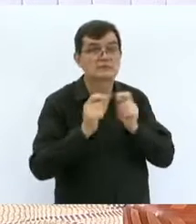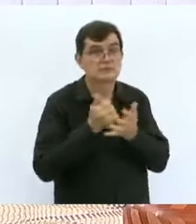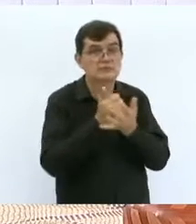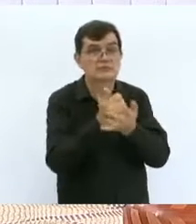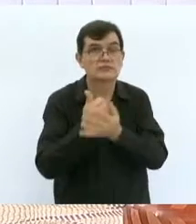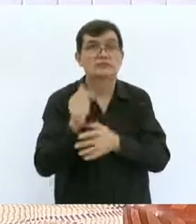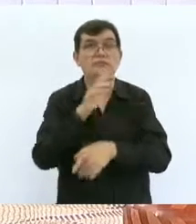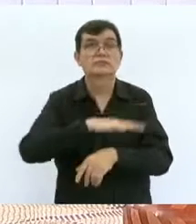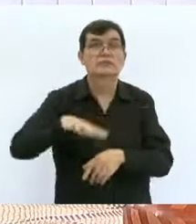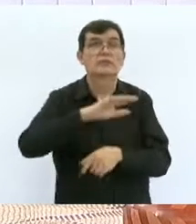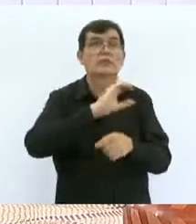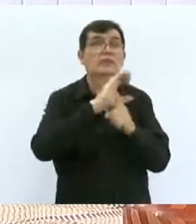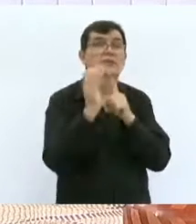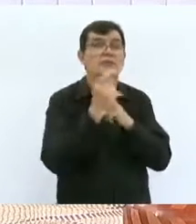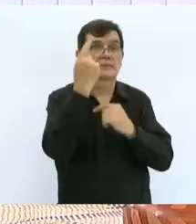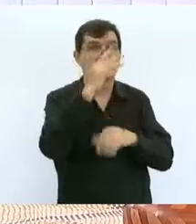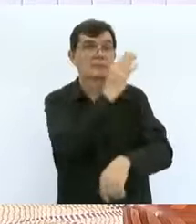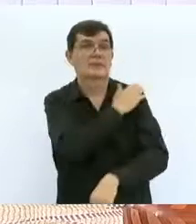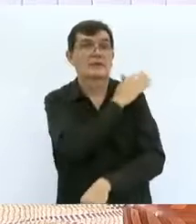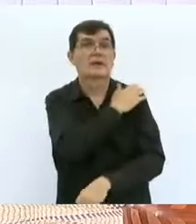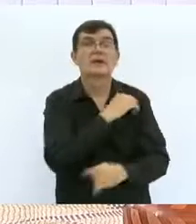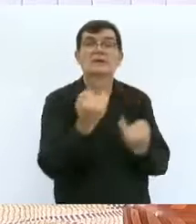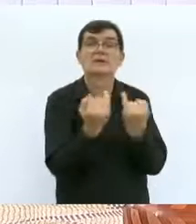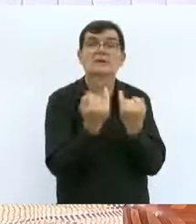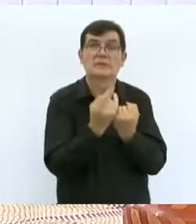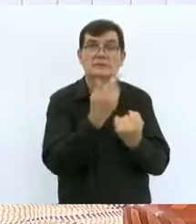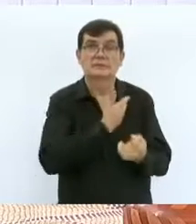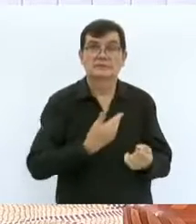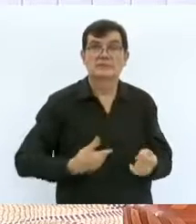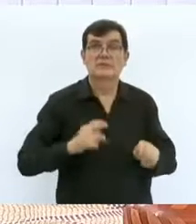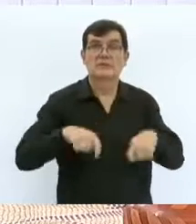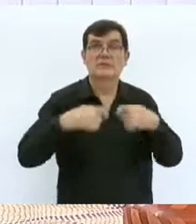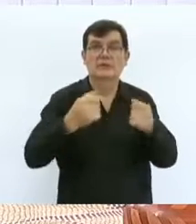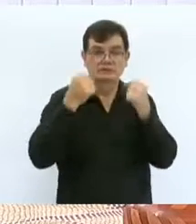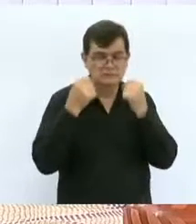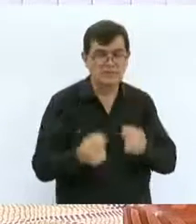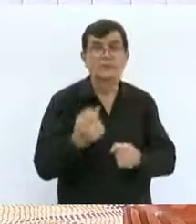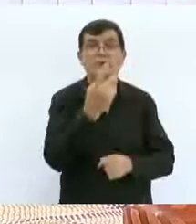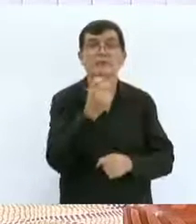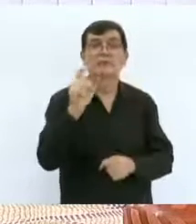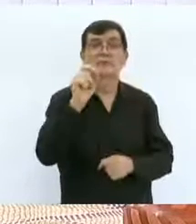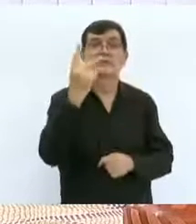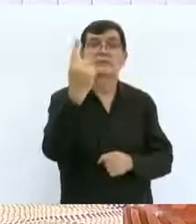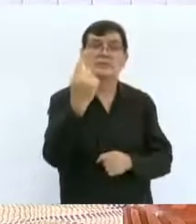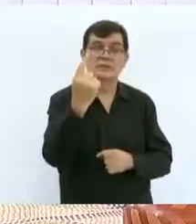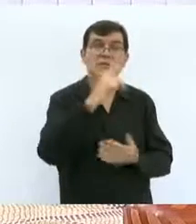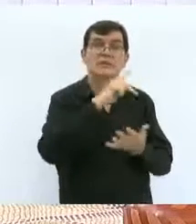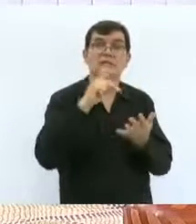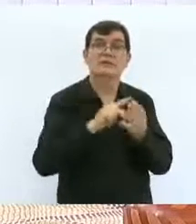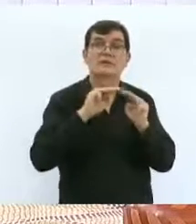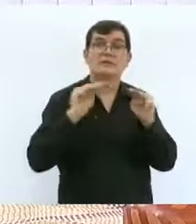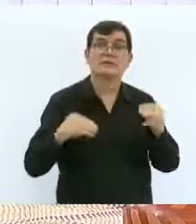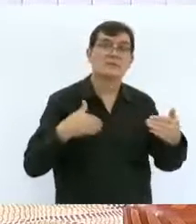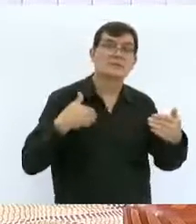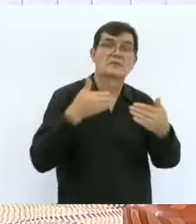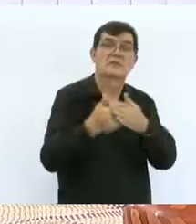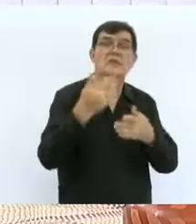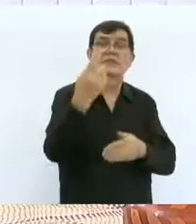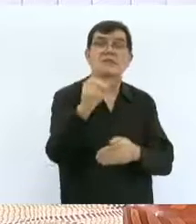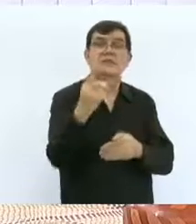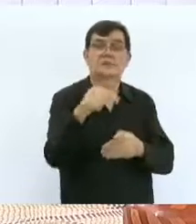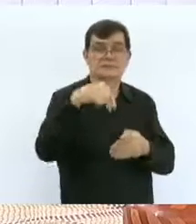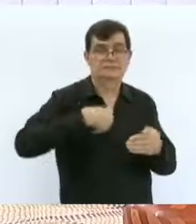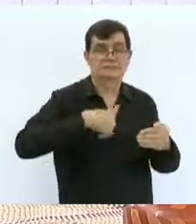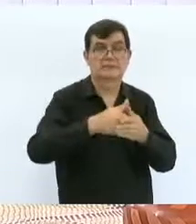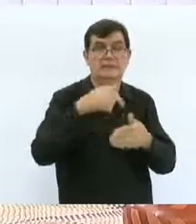todos los comités de mano de obra con esto presidente aseguraríamos tener los 221 kilómetros hacia finales de diciembre